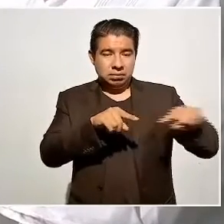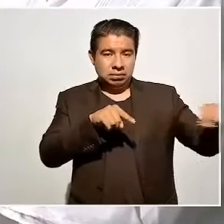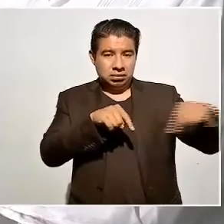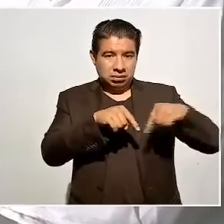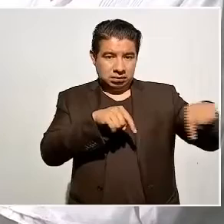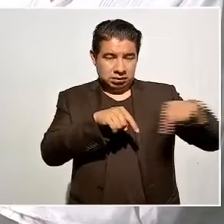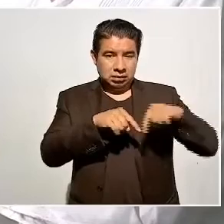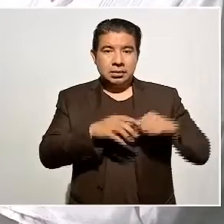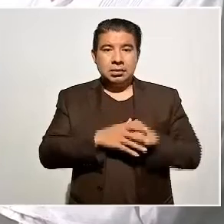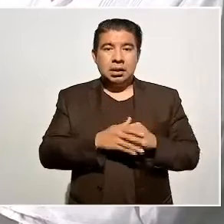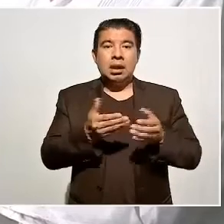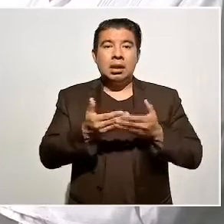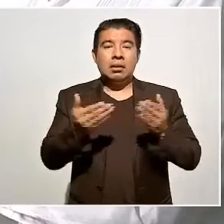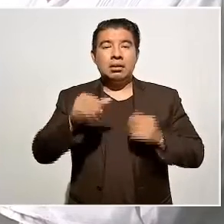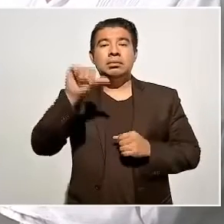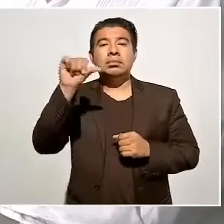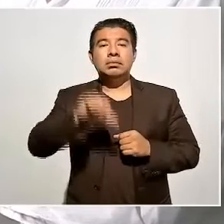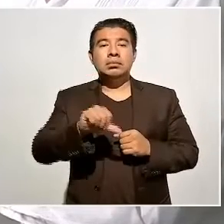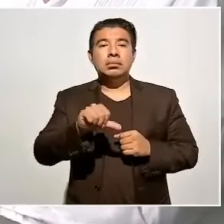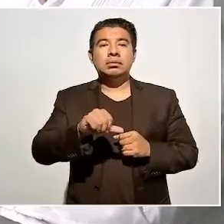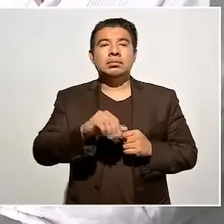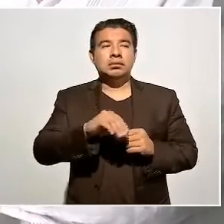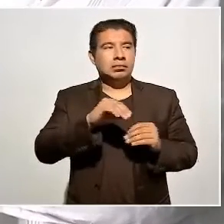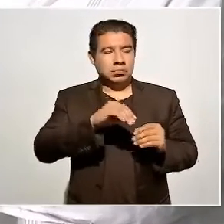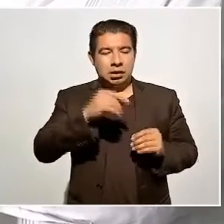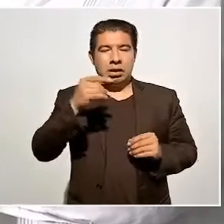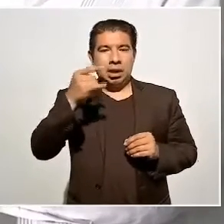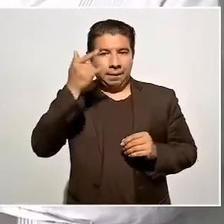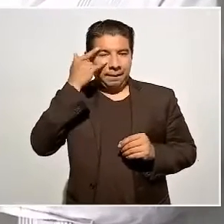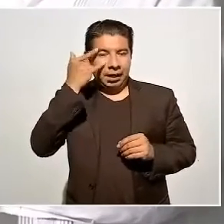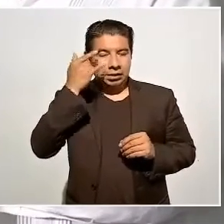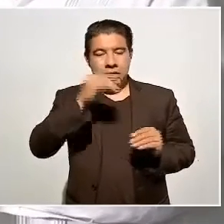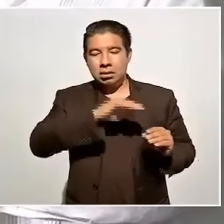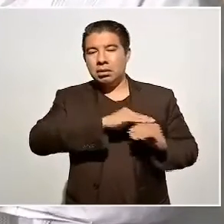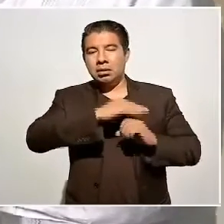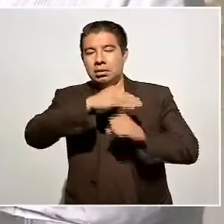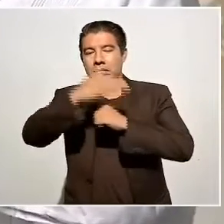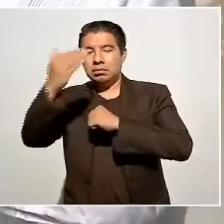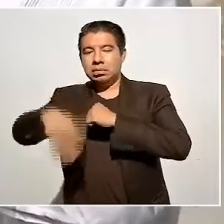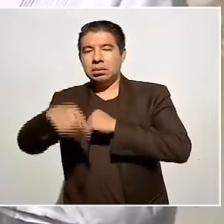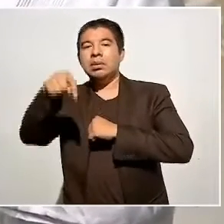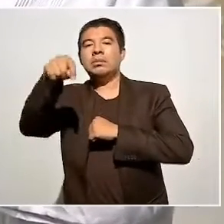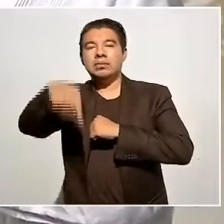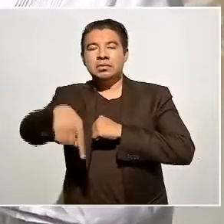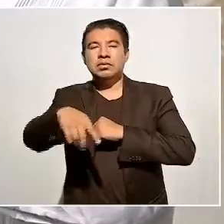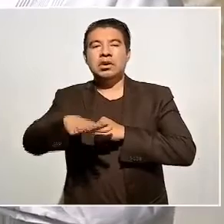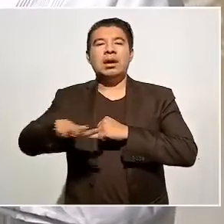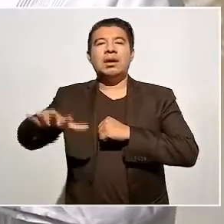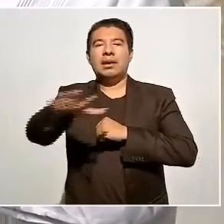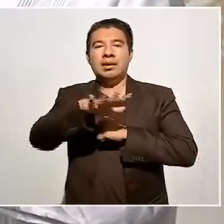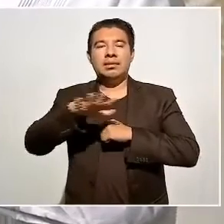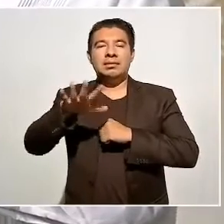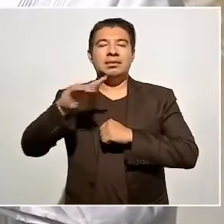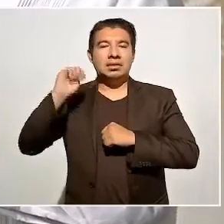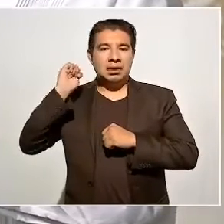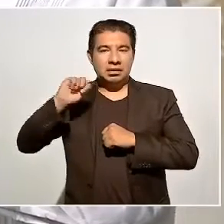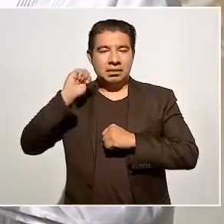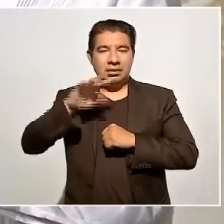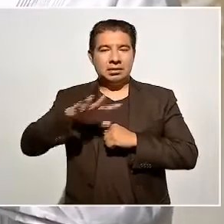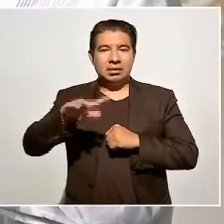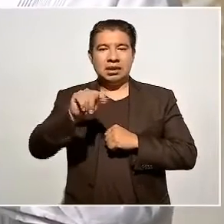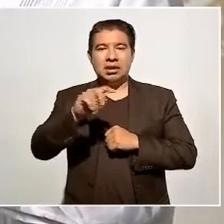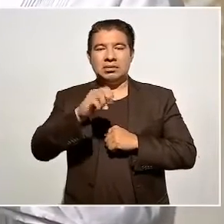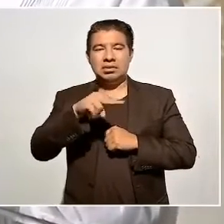hemos estado en Campeche y terminamos aquí en